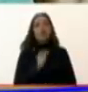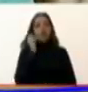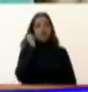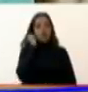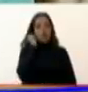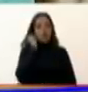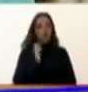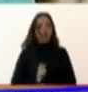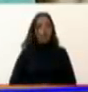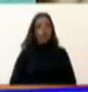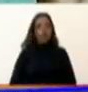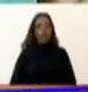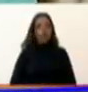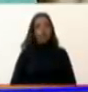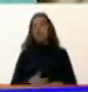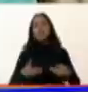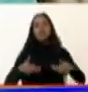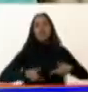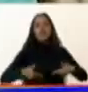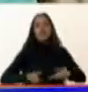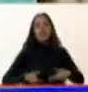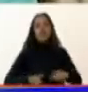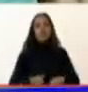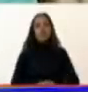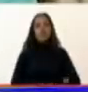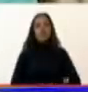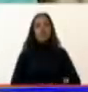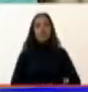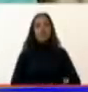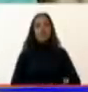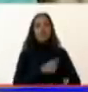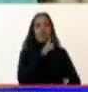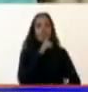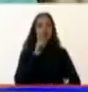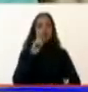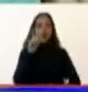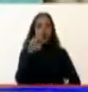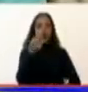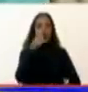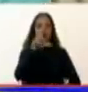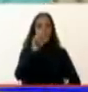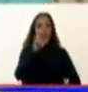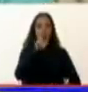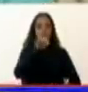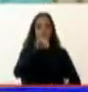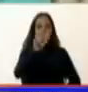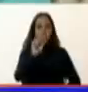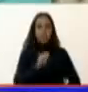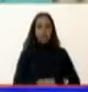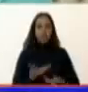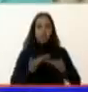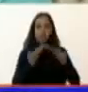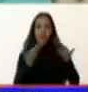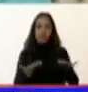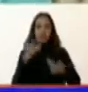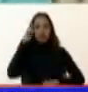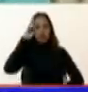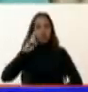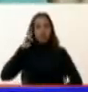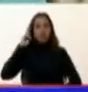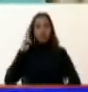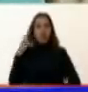luchadora. Se trata de Gloria Estela Larriba. Danos tus reflexiones.